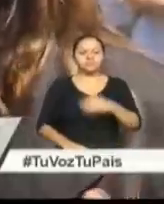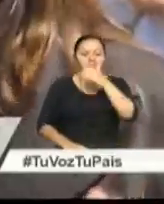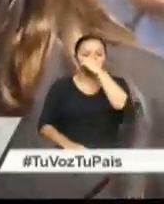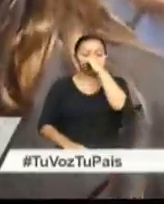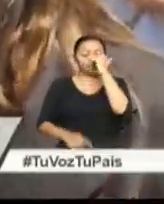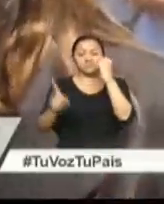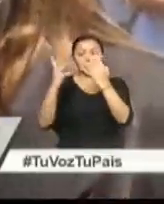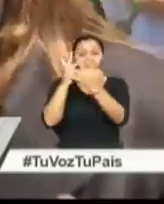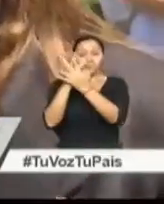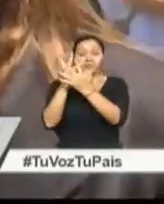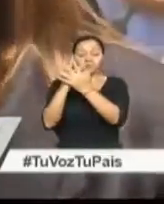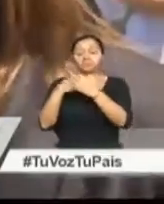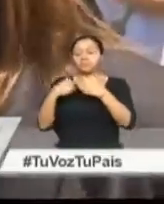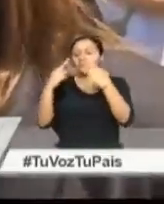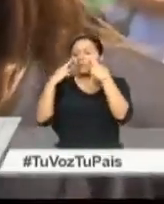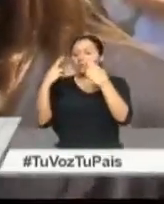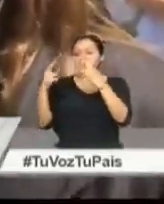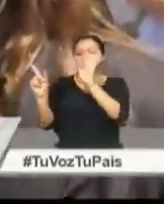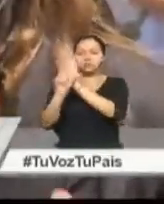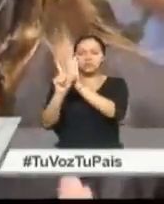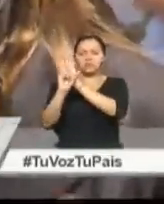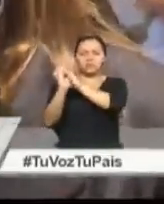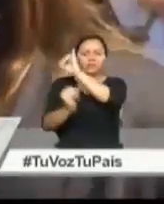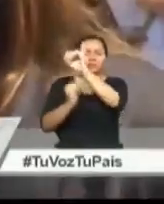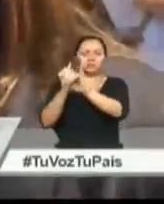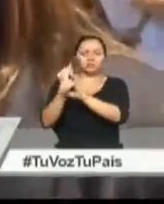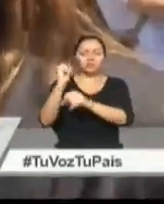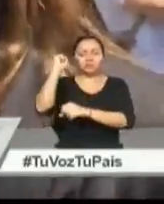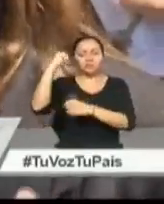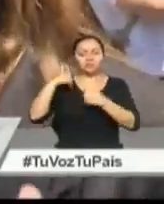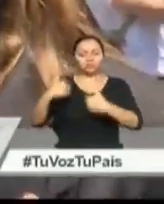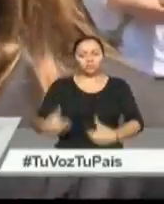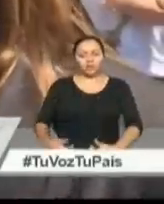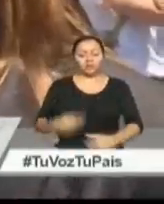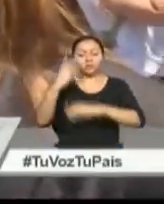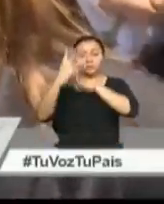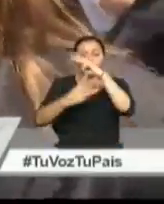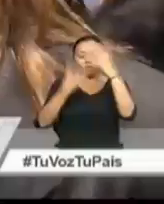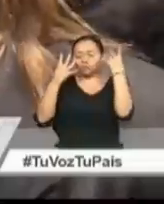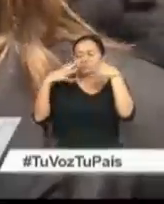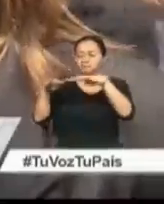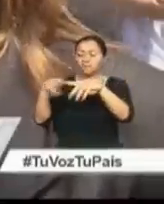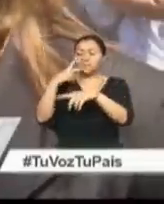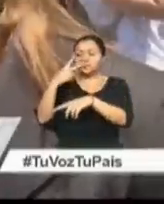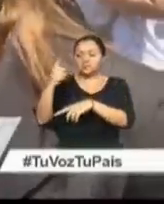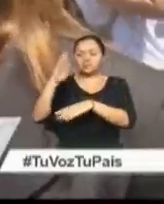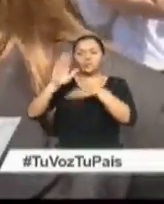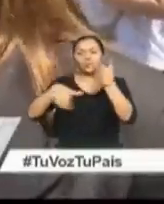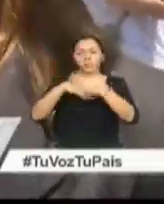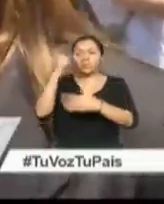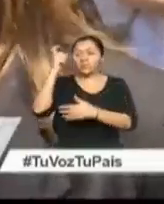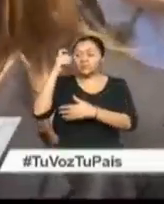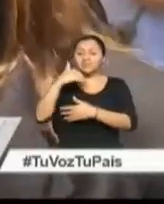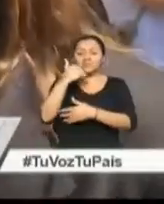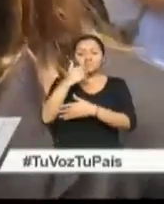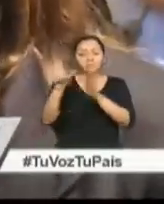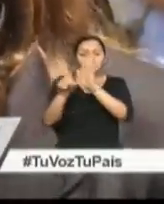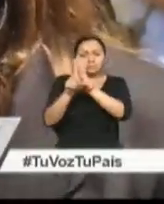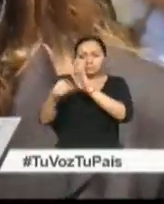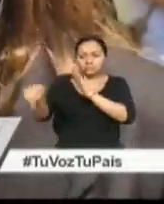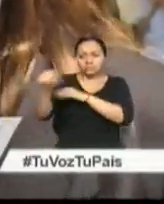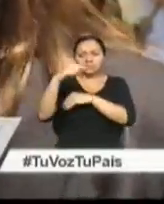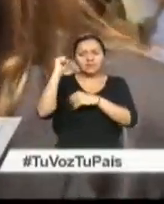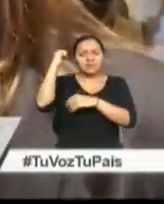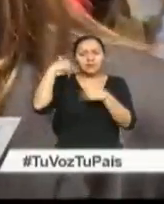Estos presos son reconocidos por la ley internacional humanitaria. El mundo entero está de acuerdo en que sus demandas humanitarias son legítimas.